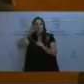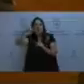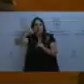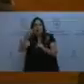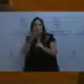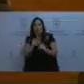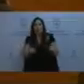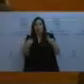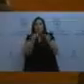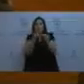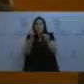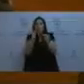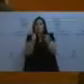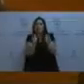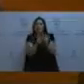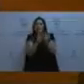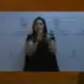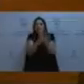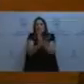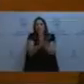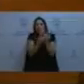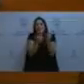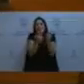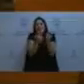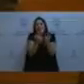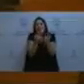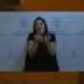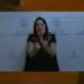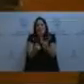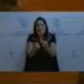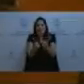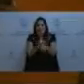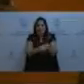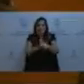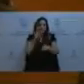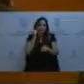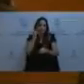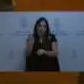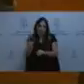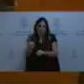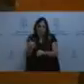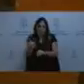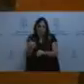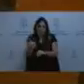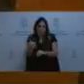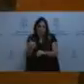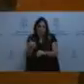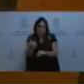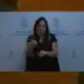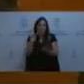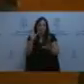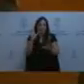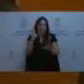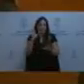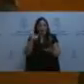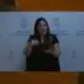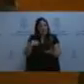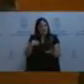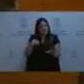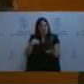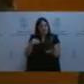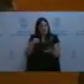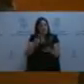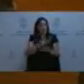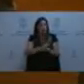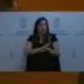una asignatura pendiente de aprobar por el Gobierno de Javier Fernández? Por cierto, presidente y consejera de